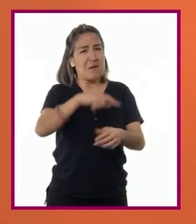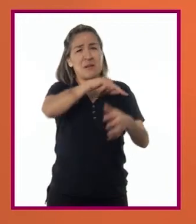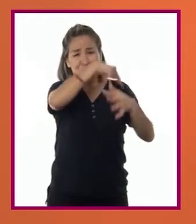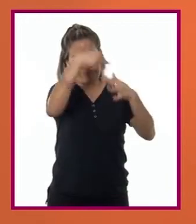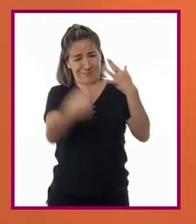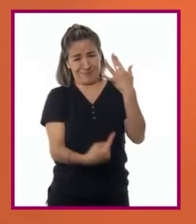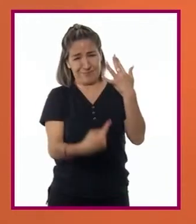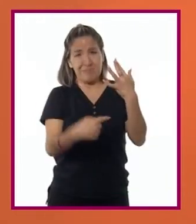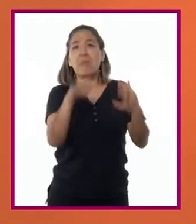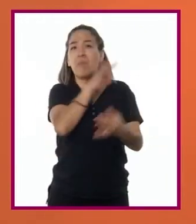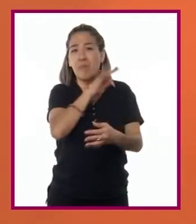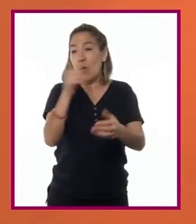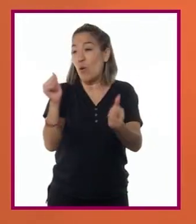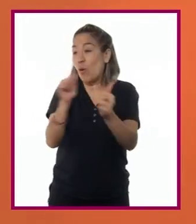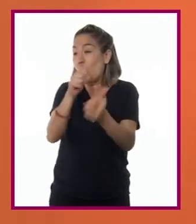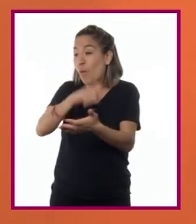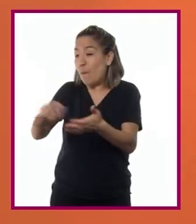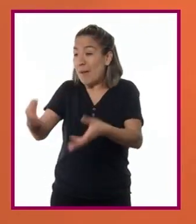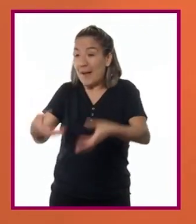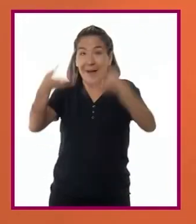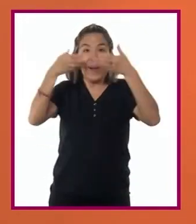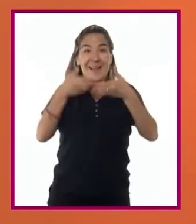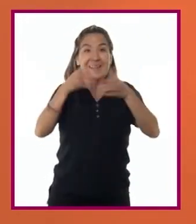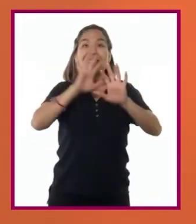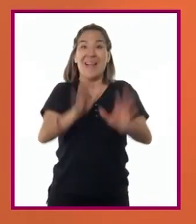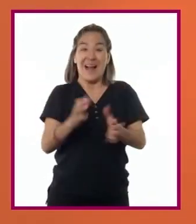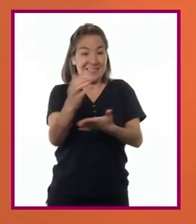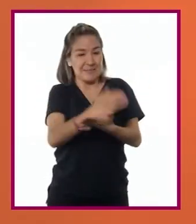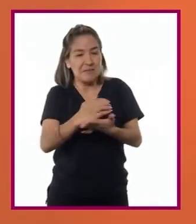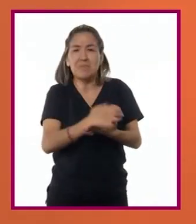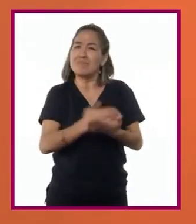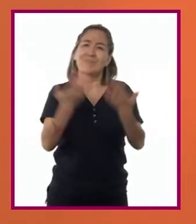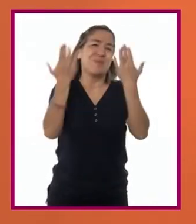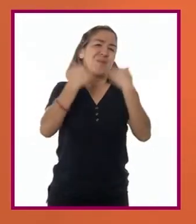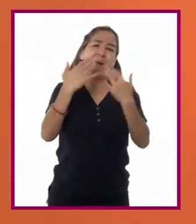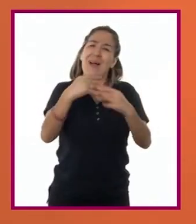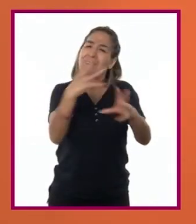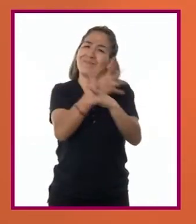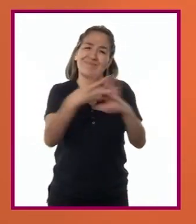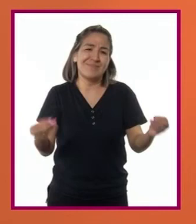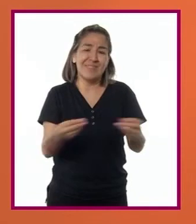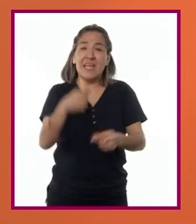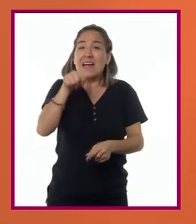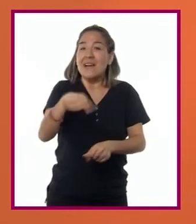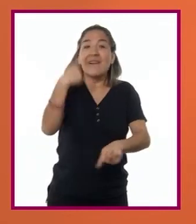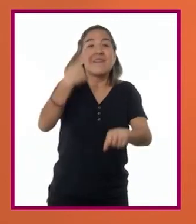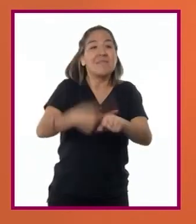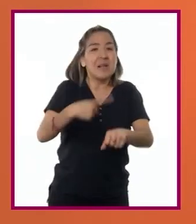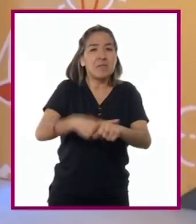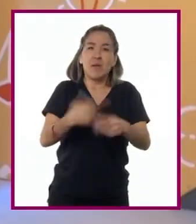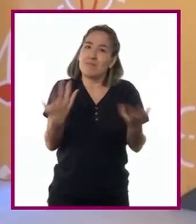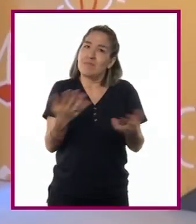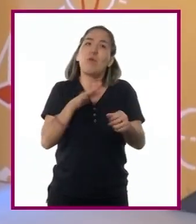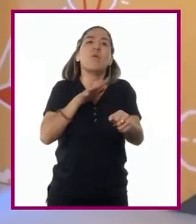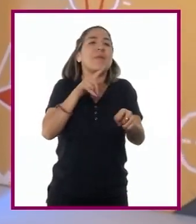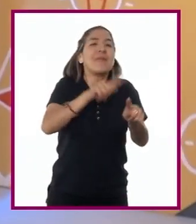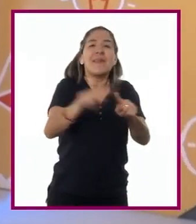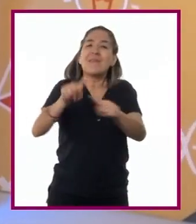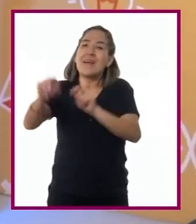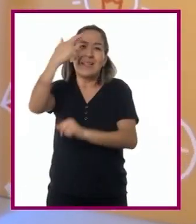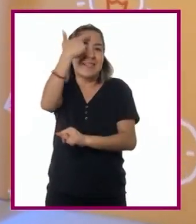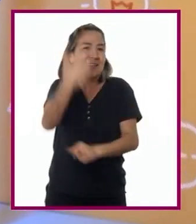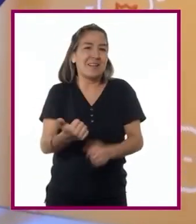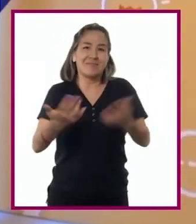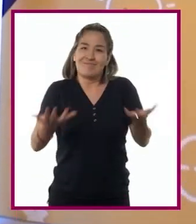enfermedades, como lo propone la terapia con imanes, siendo que las enfermedades tienen distintas causas. Por